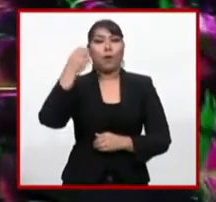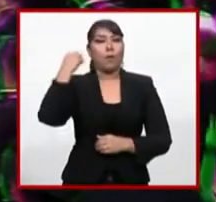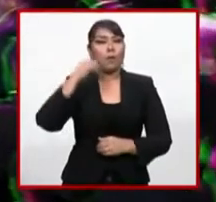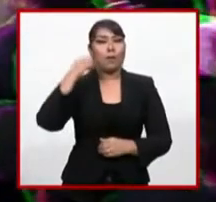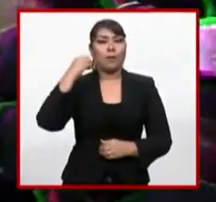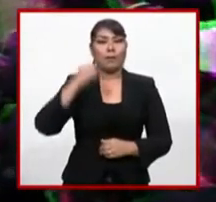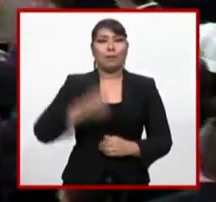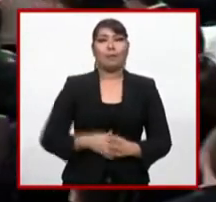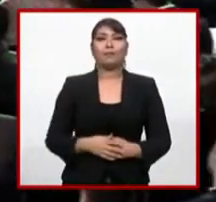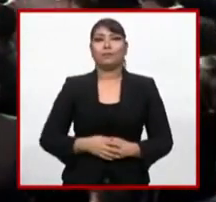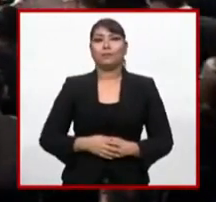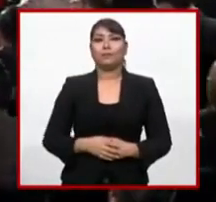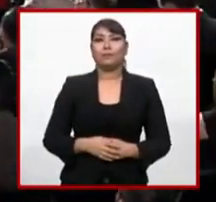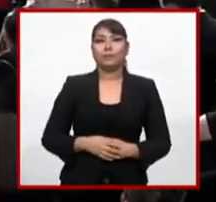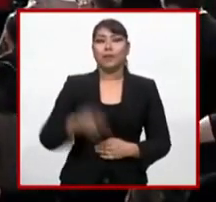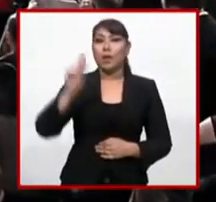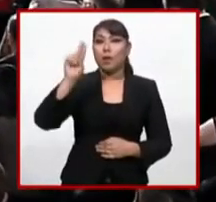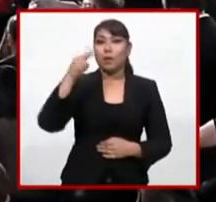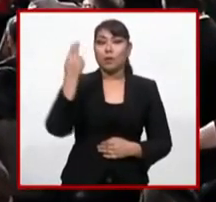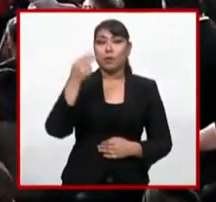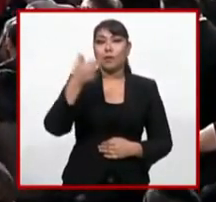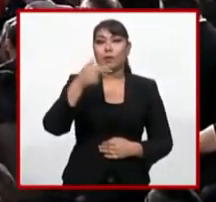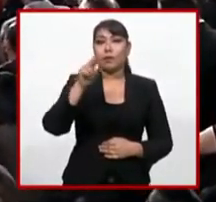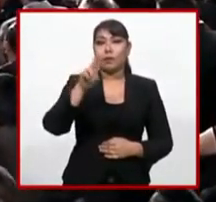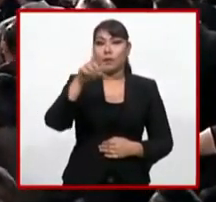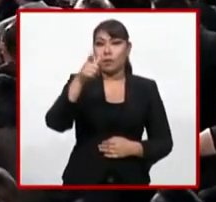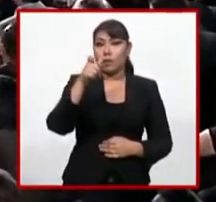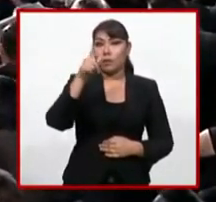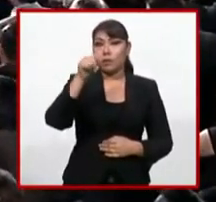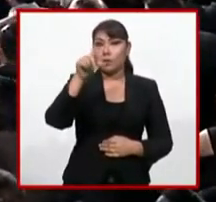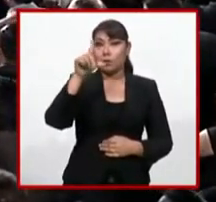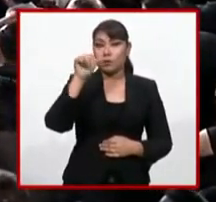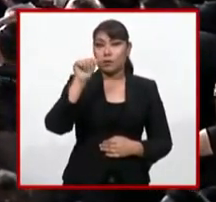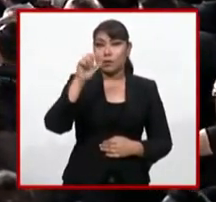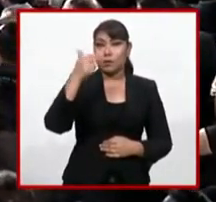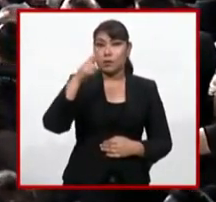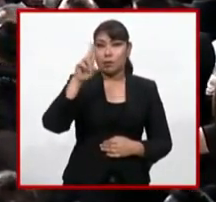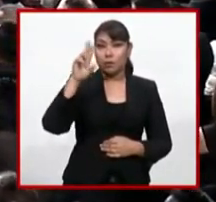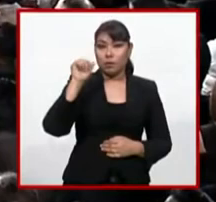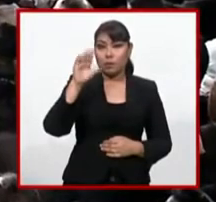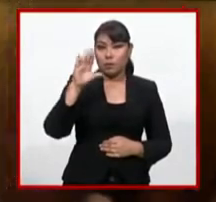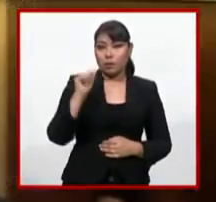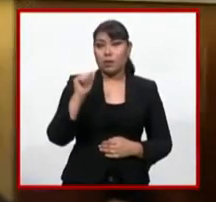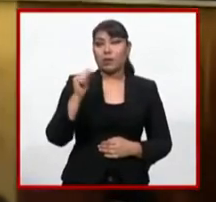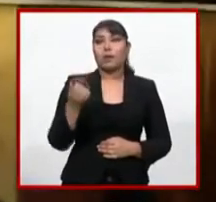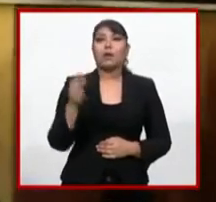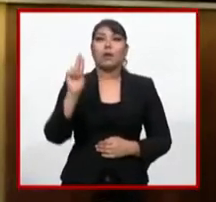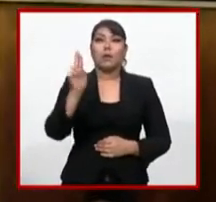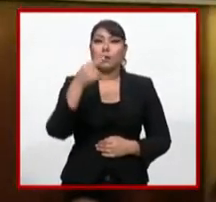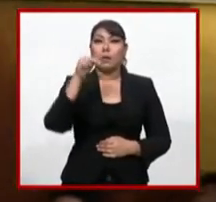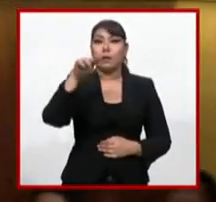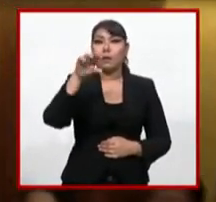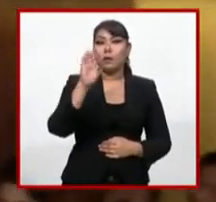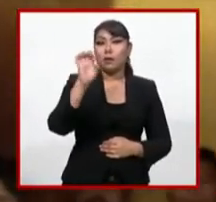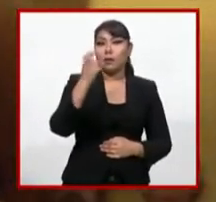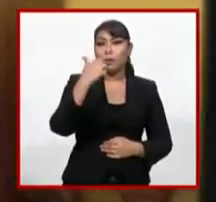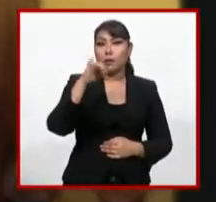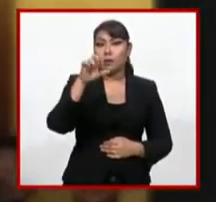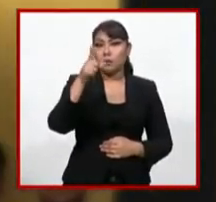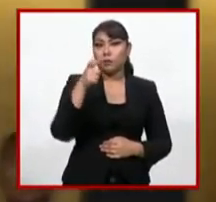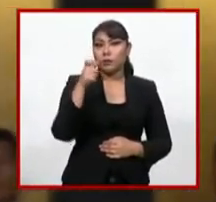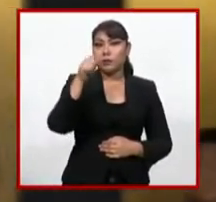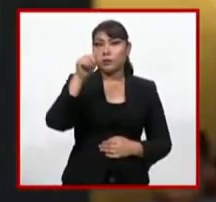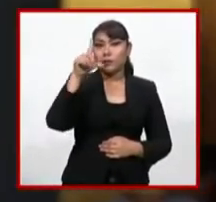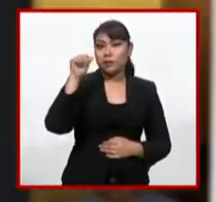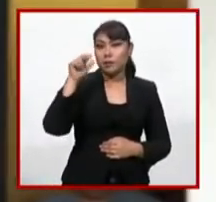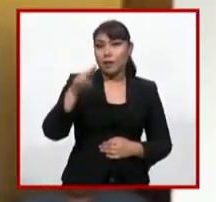terminar la Universidad de Juslahuaca, arrancar la Universidad de Nochistlán y también arrancar la